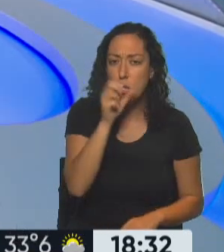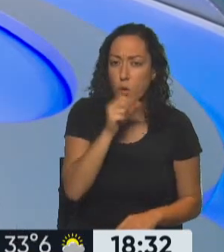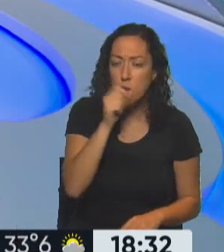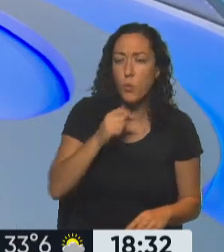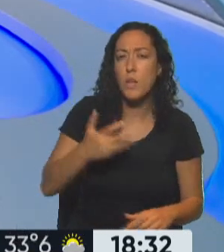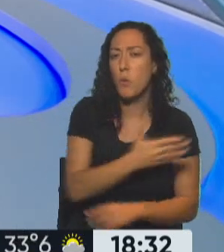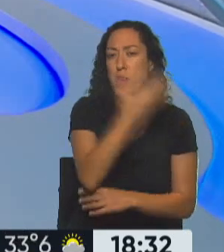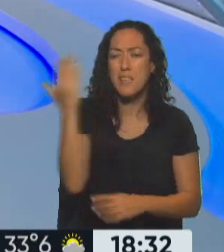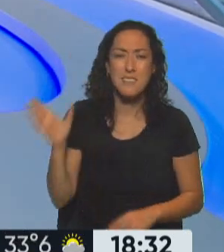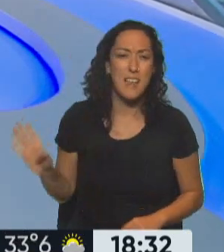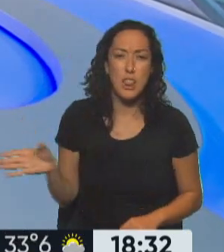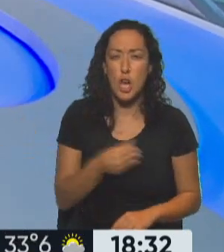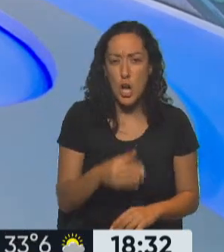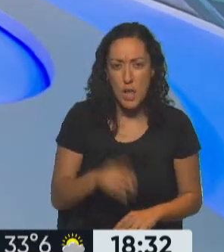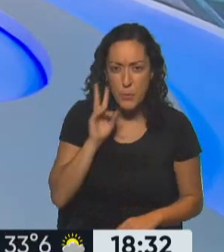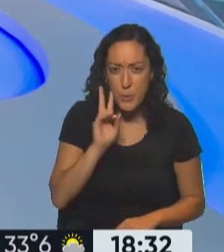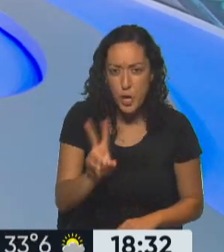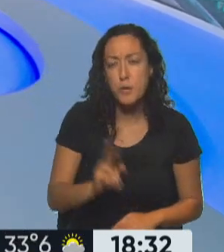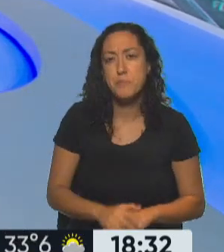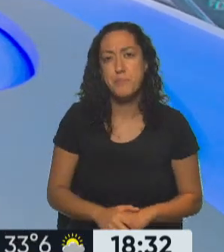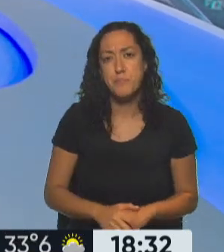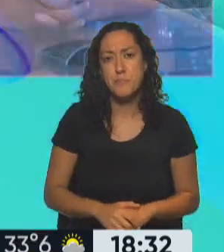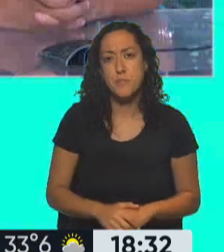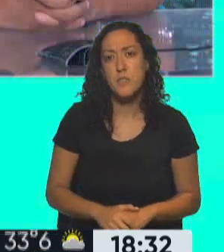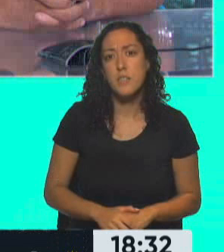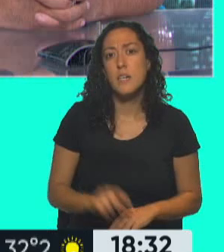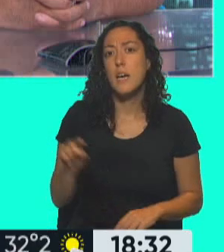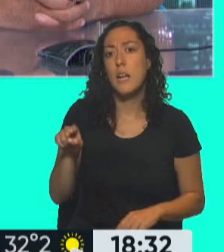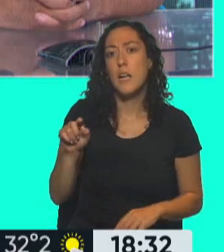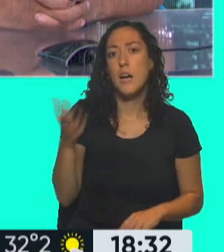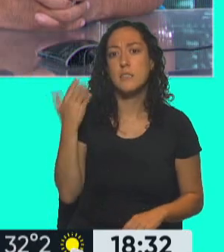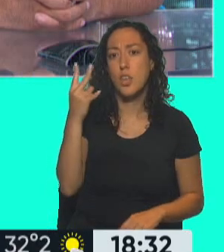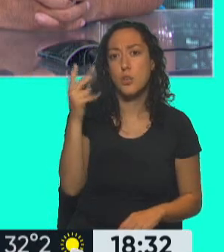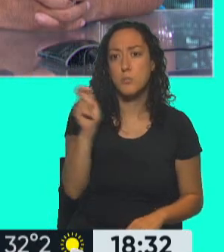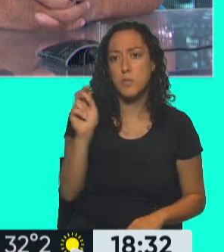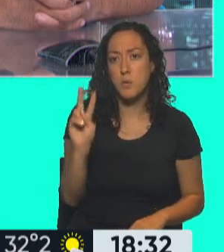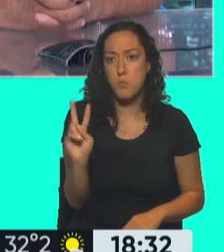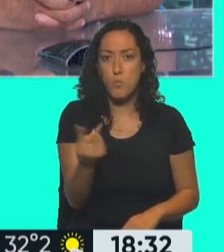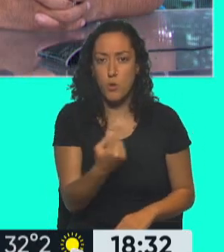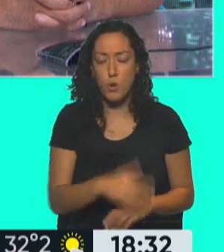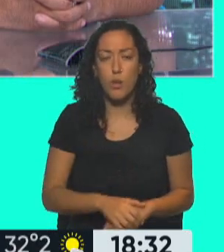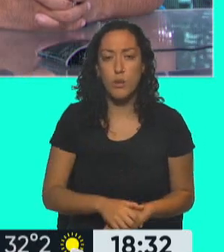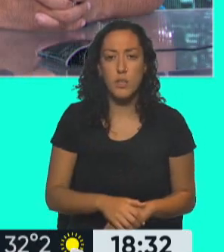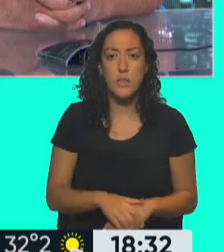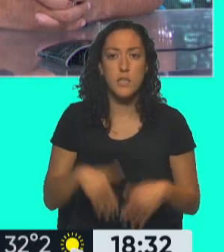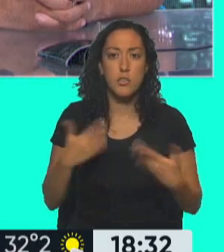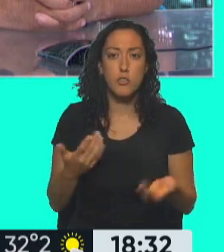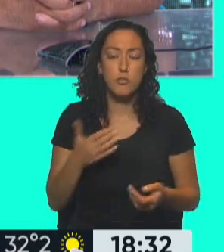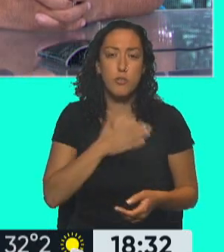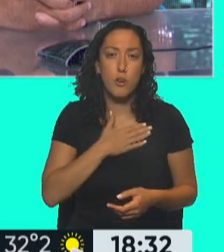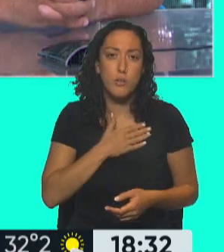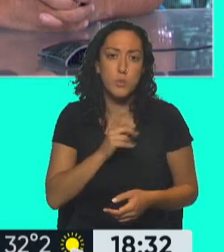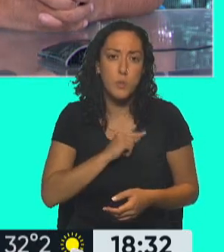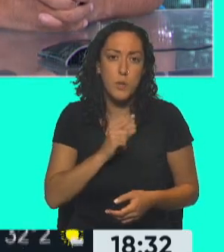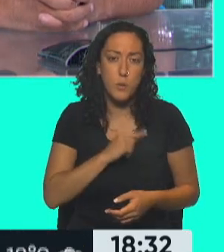audiencias estoicamente y se nos fue hace 2 meses y nos dejó un agujero enorme y ahí